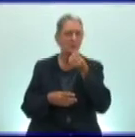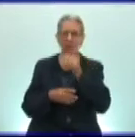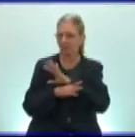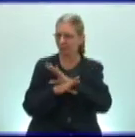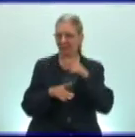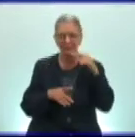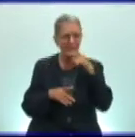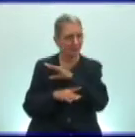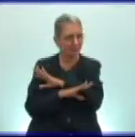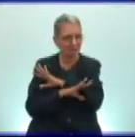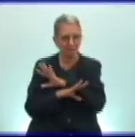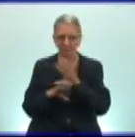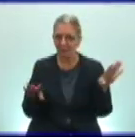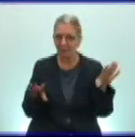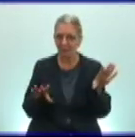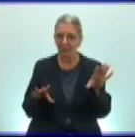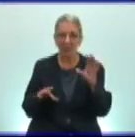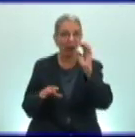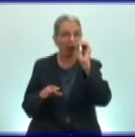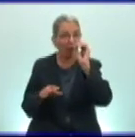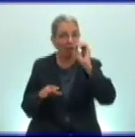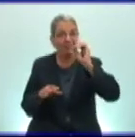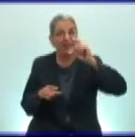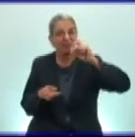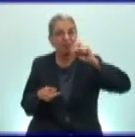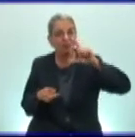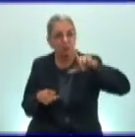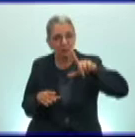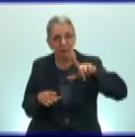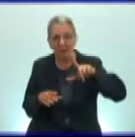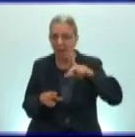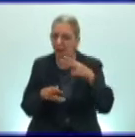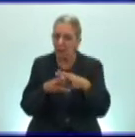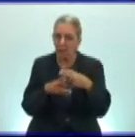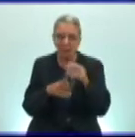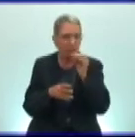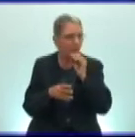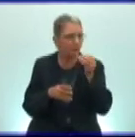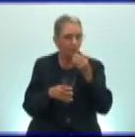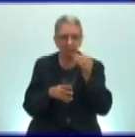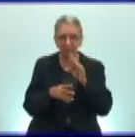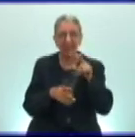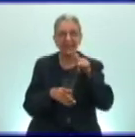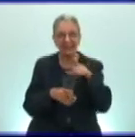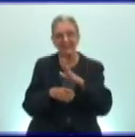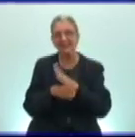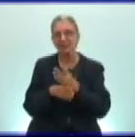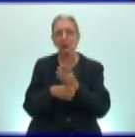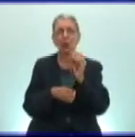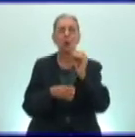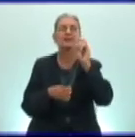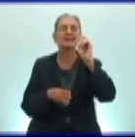mayúscula, estamos hablando del elemento químico oxígeno.